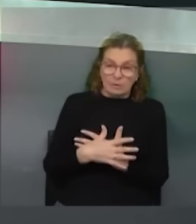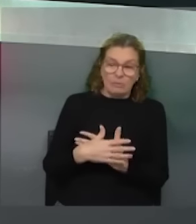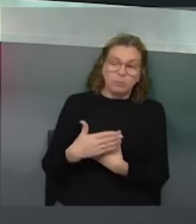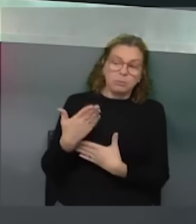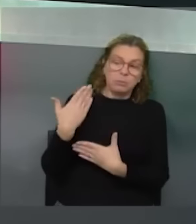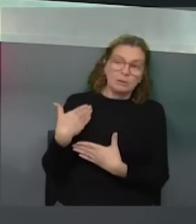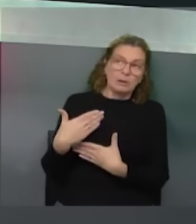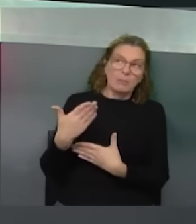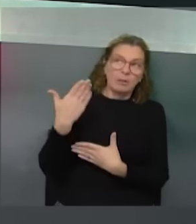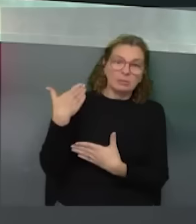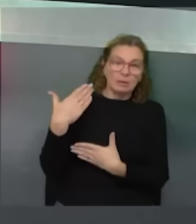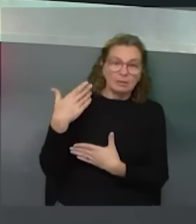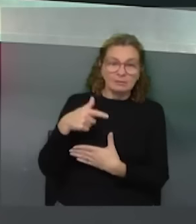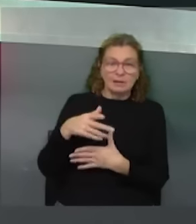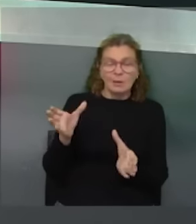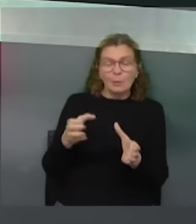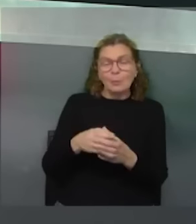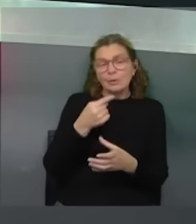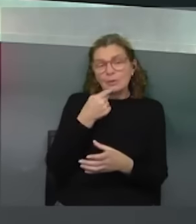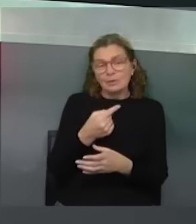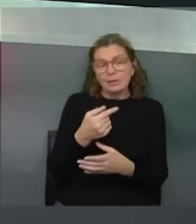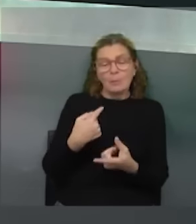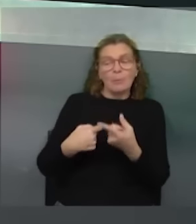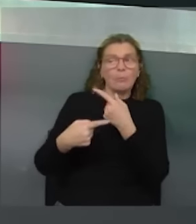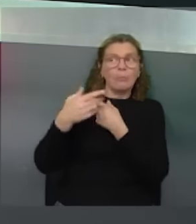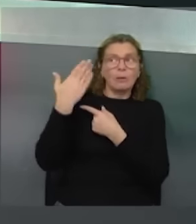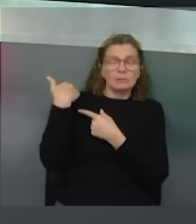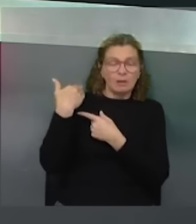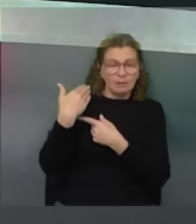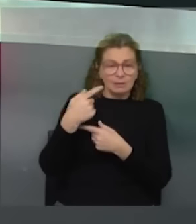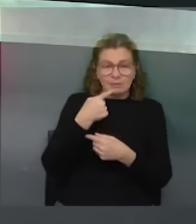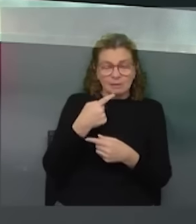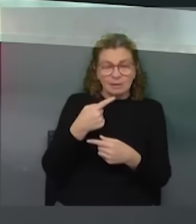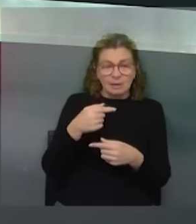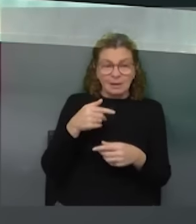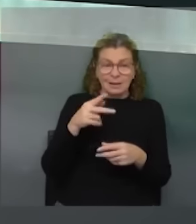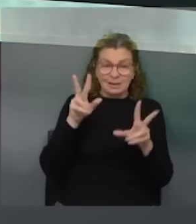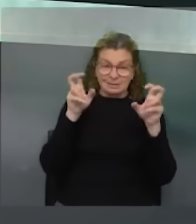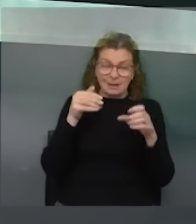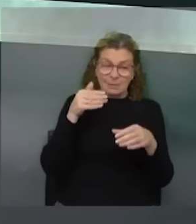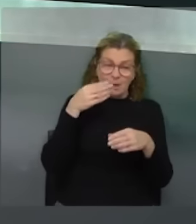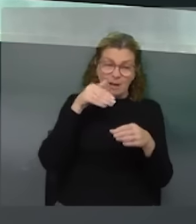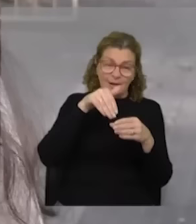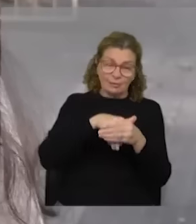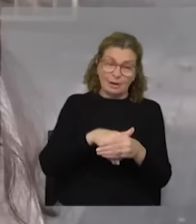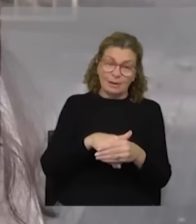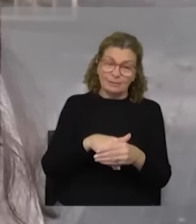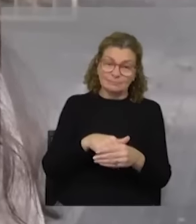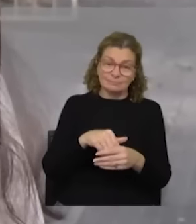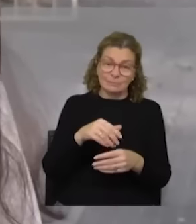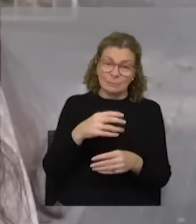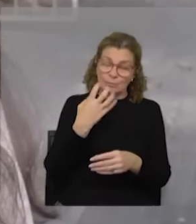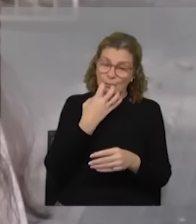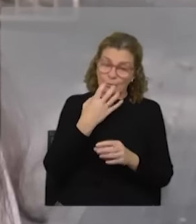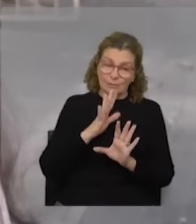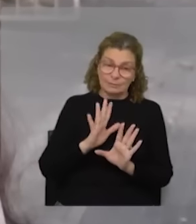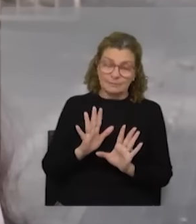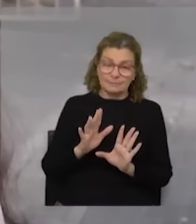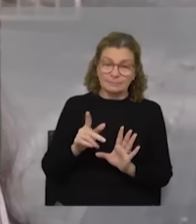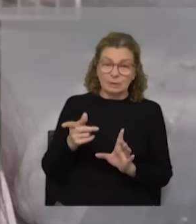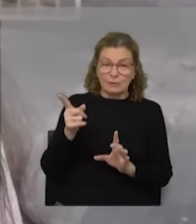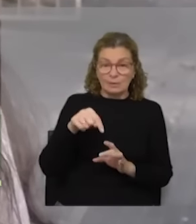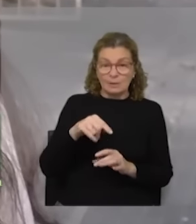esta votación claro desde el colectivo dicen que la postergación está vinculada cuestiones electorales y lo lamentan nosotros